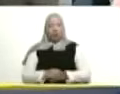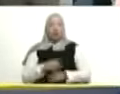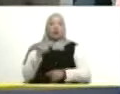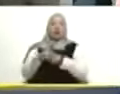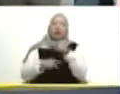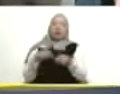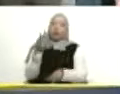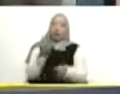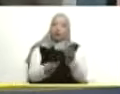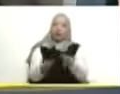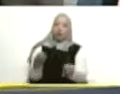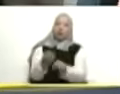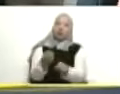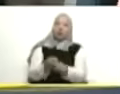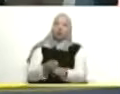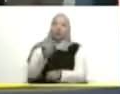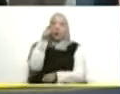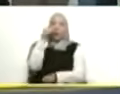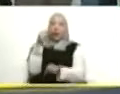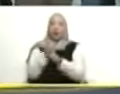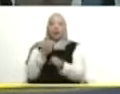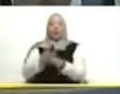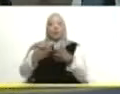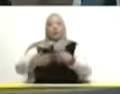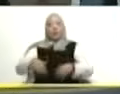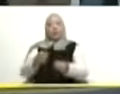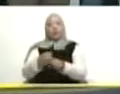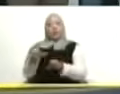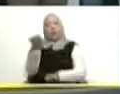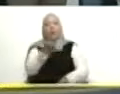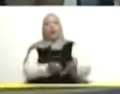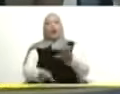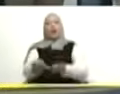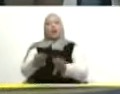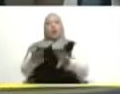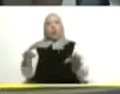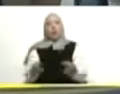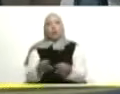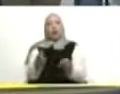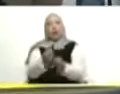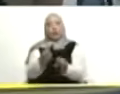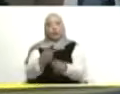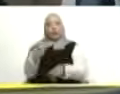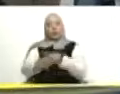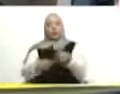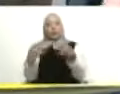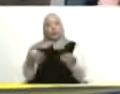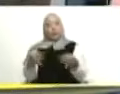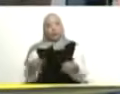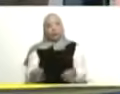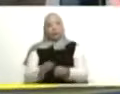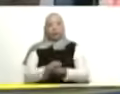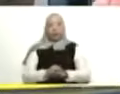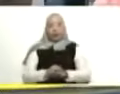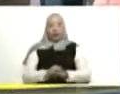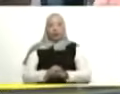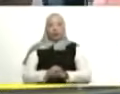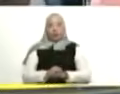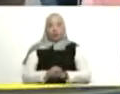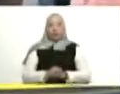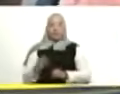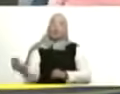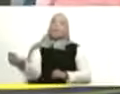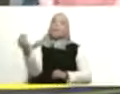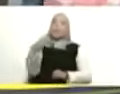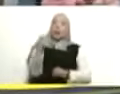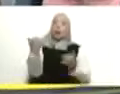gran exportadora de productos petroquímicos al mundo que tanto necesitan nuestros hermanos. Y vamos ahora por más, mi comandante. Vamos por